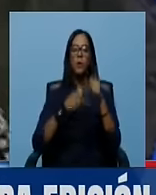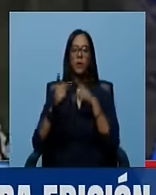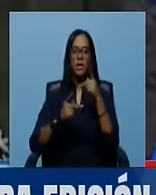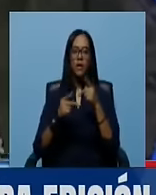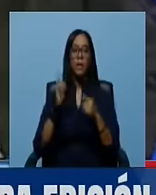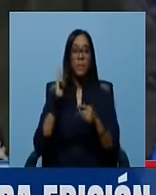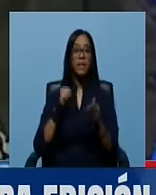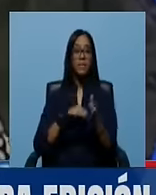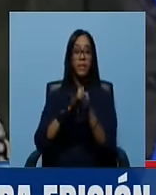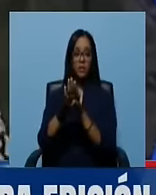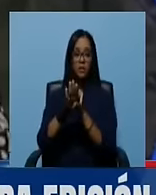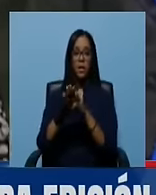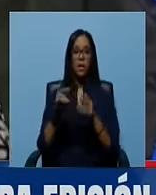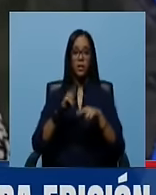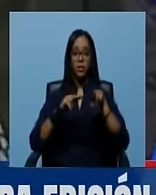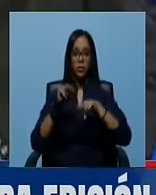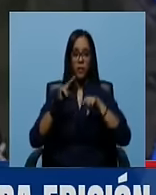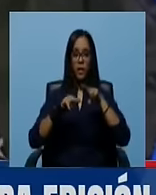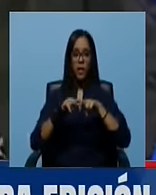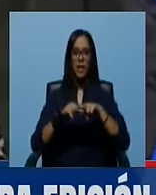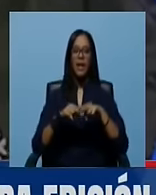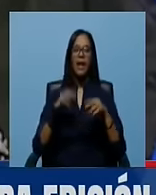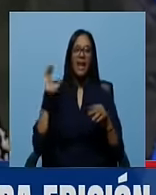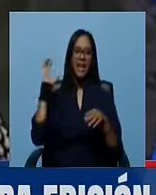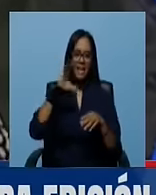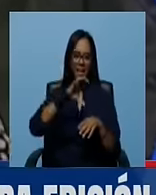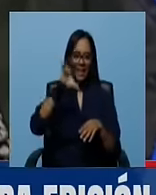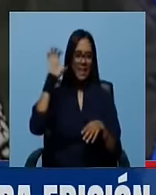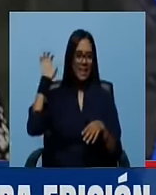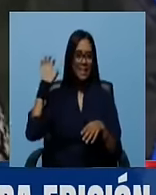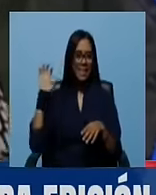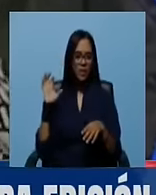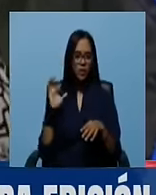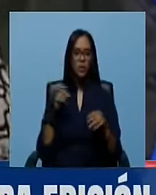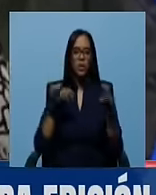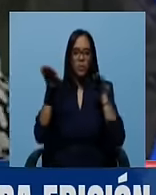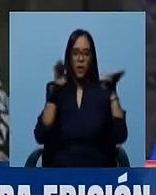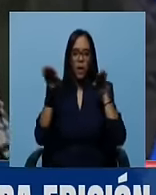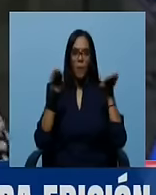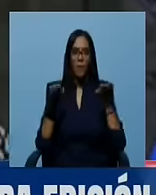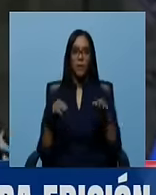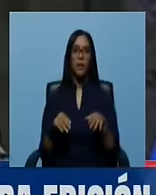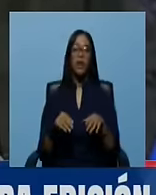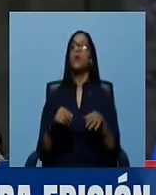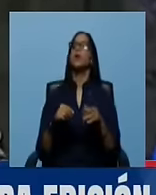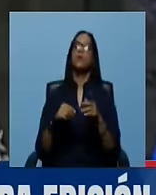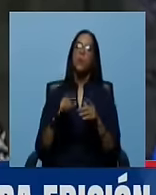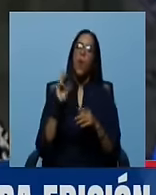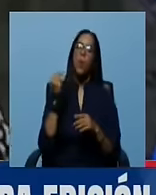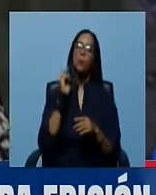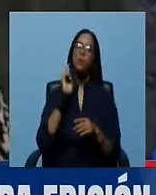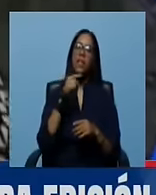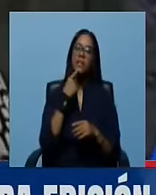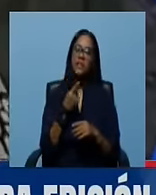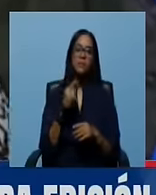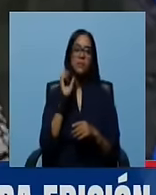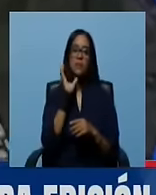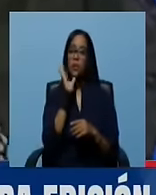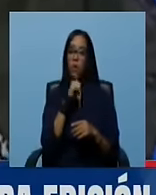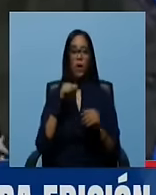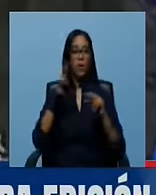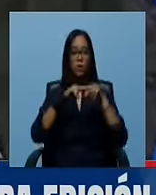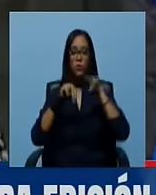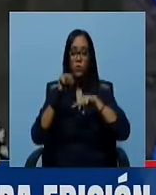estructurar en las regiones el turismo. Como usted bien decía, todo lo demás, si no hay una estructura bien establecida con un